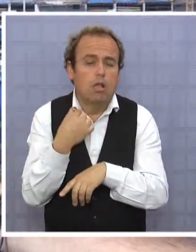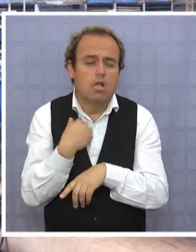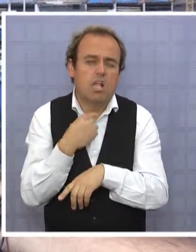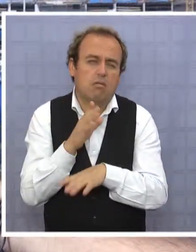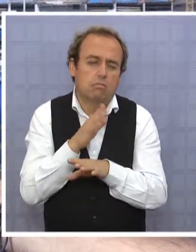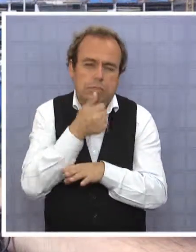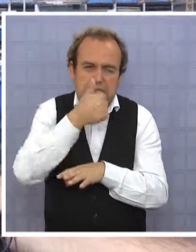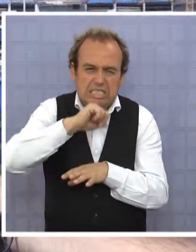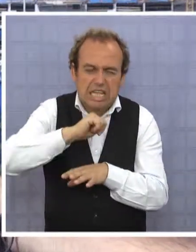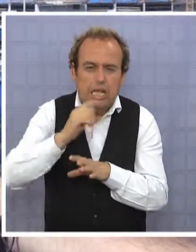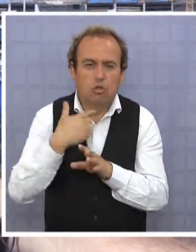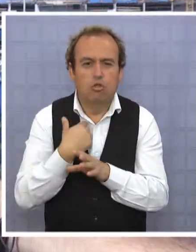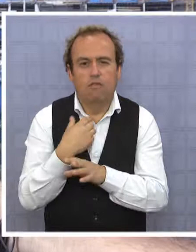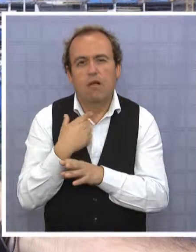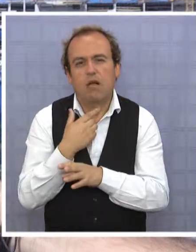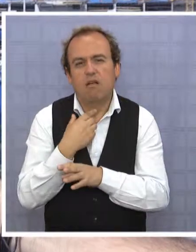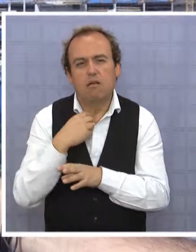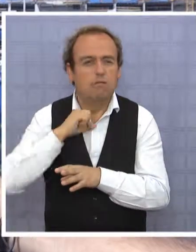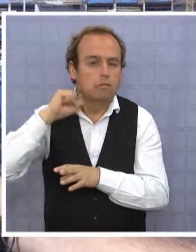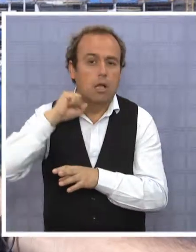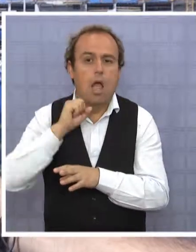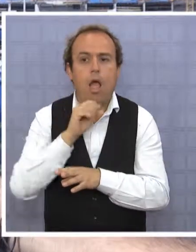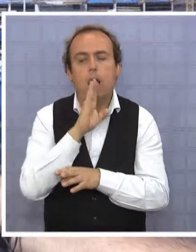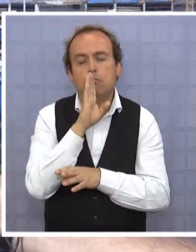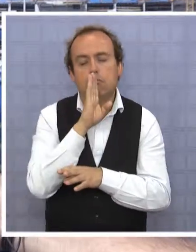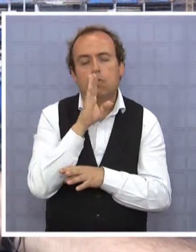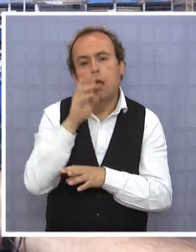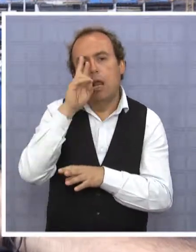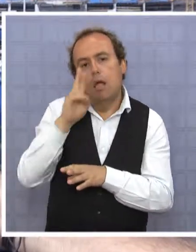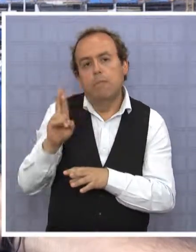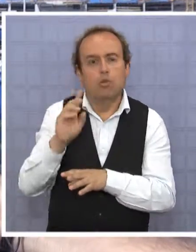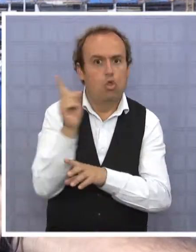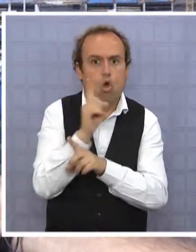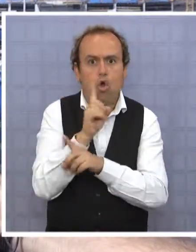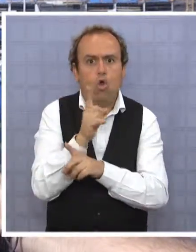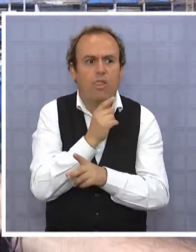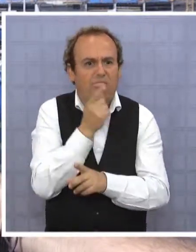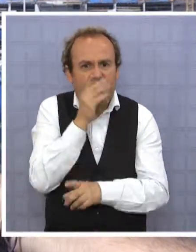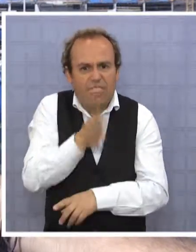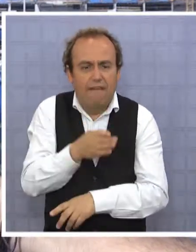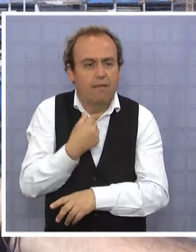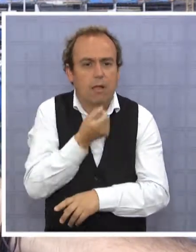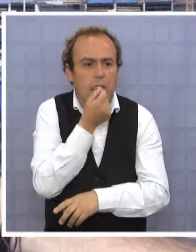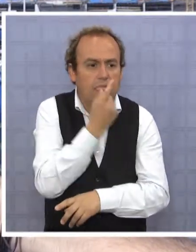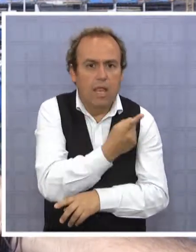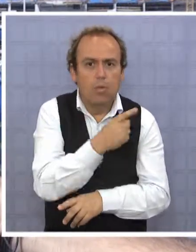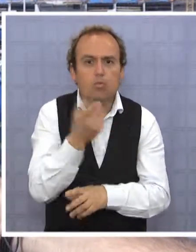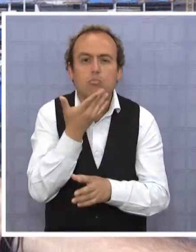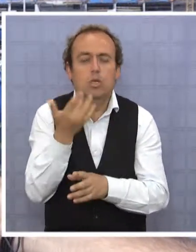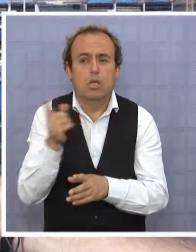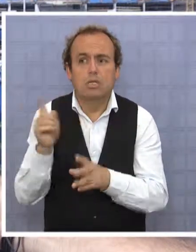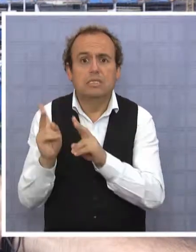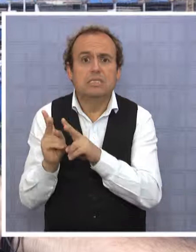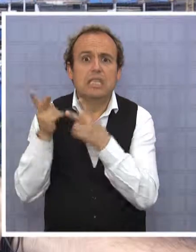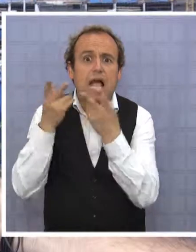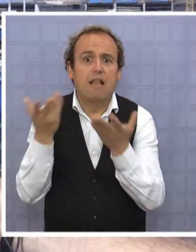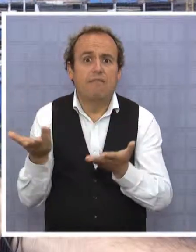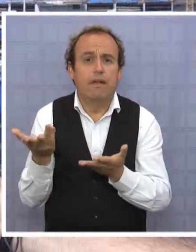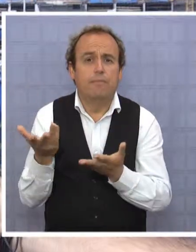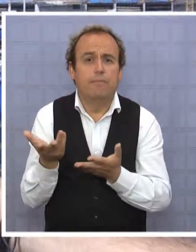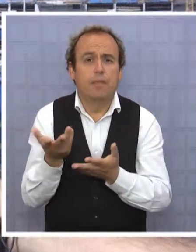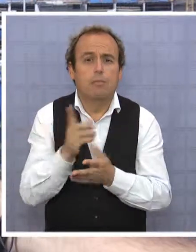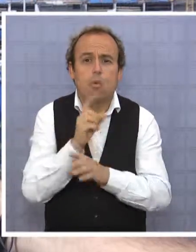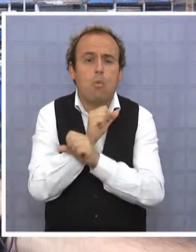colegio o al cual psicólogo hay que el colegio que tiene el psicólogo buena parte de ellos ya los tienen afortunadamente y si el muchacho no quiere